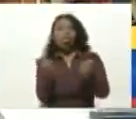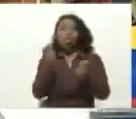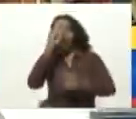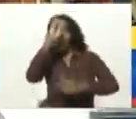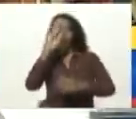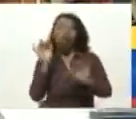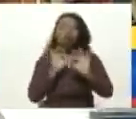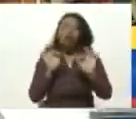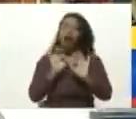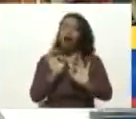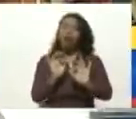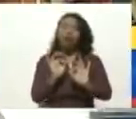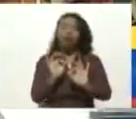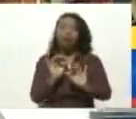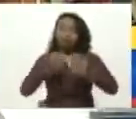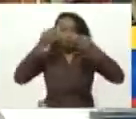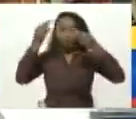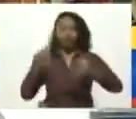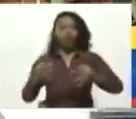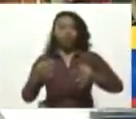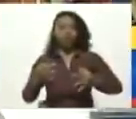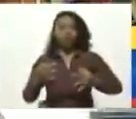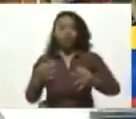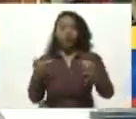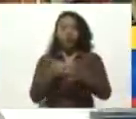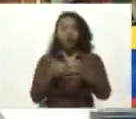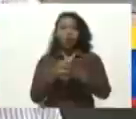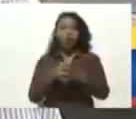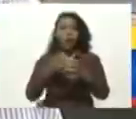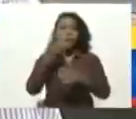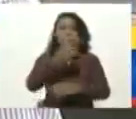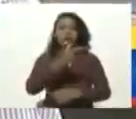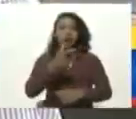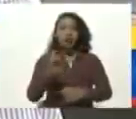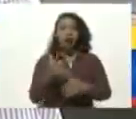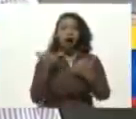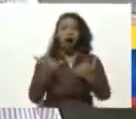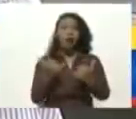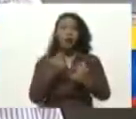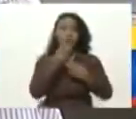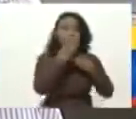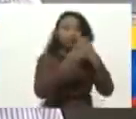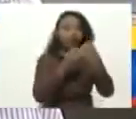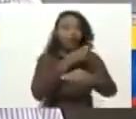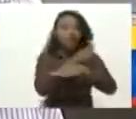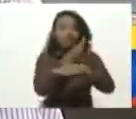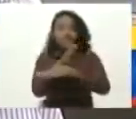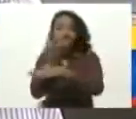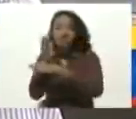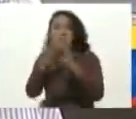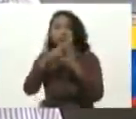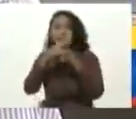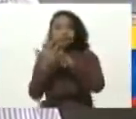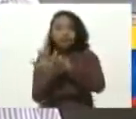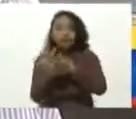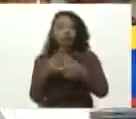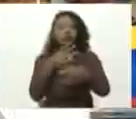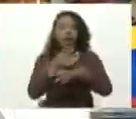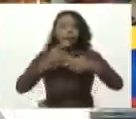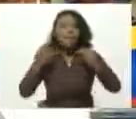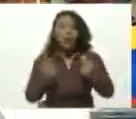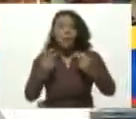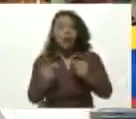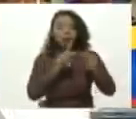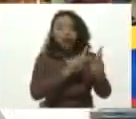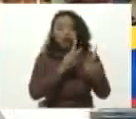segundo, ¿no? Con su don de gente, ahora está recorriendo barrios y bueno, activando